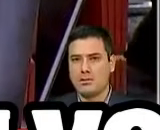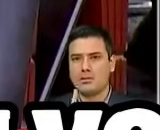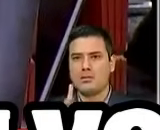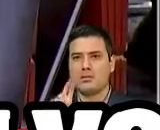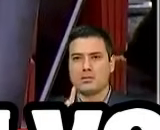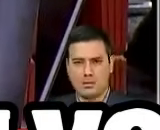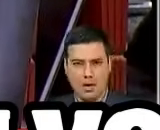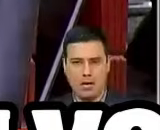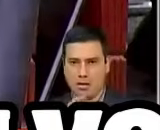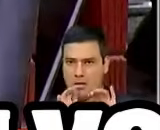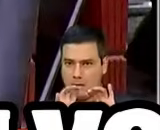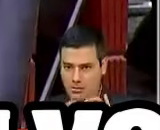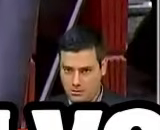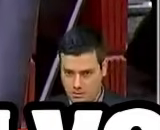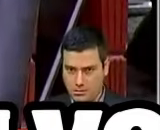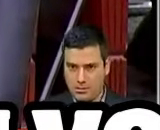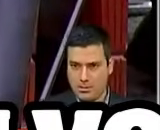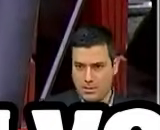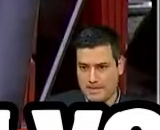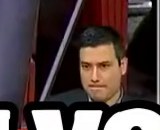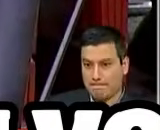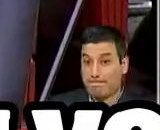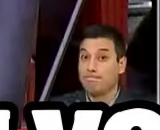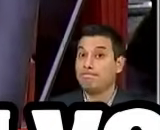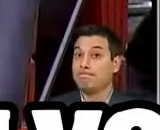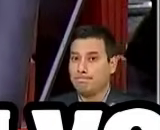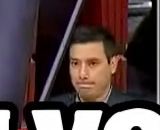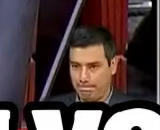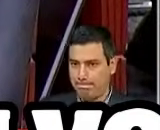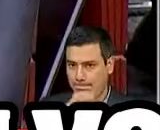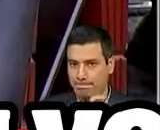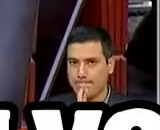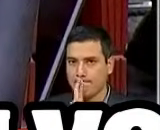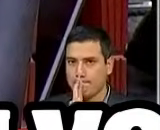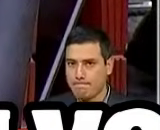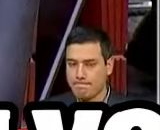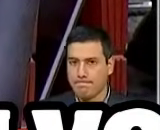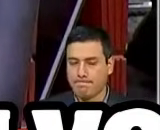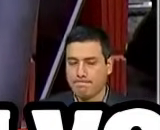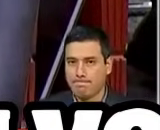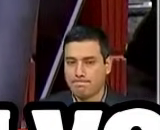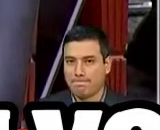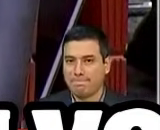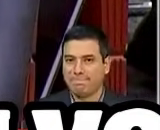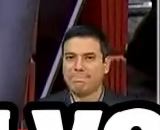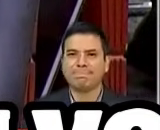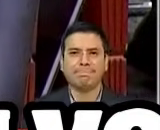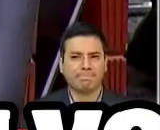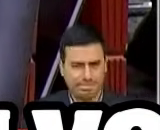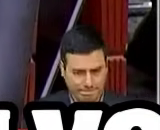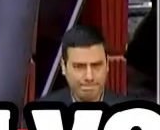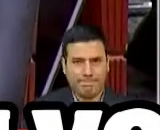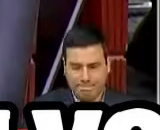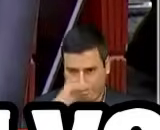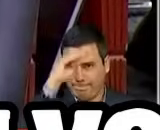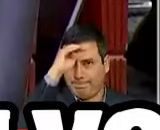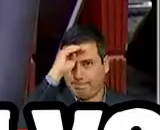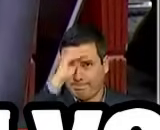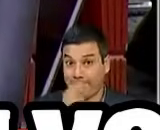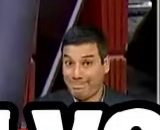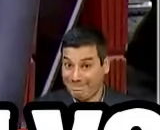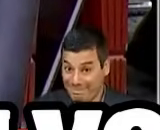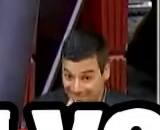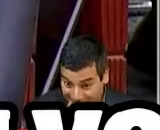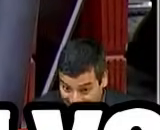la Revolución Democrática, que le tenemos que dar respuesta. Y creo que esa debería ser la vía en la que las